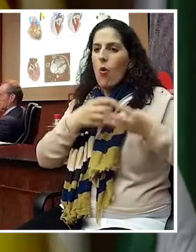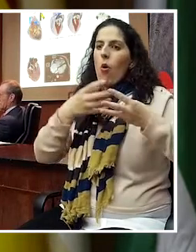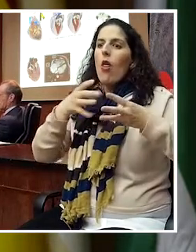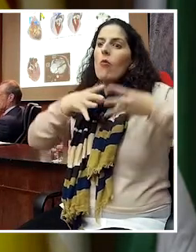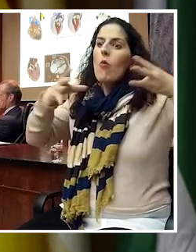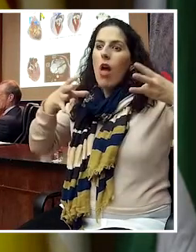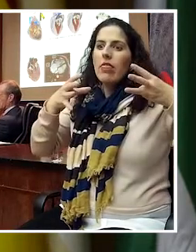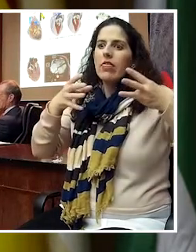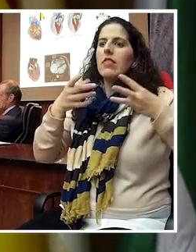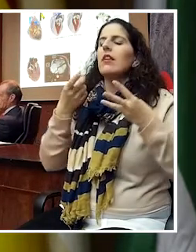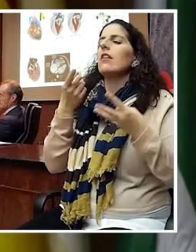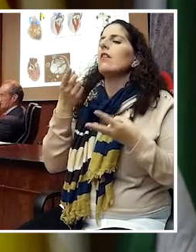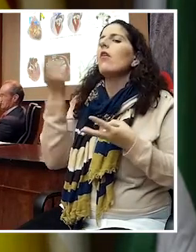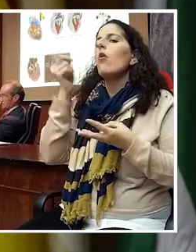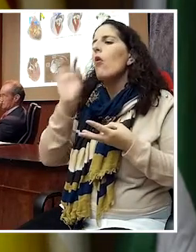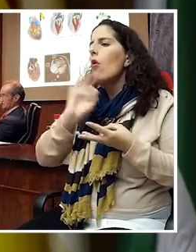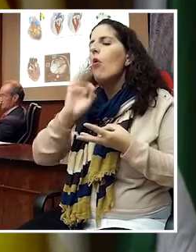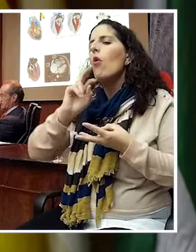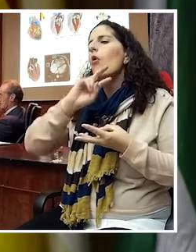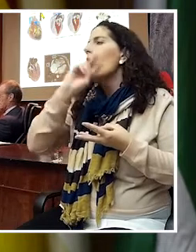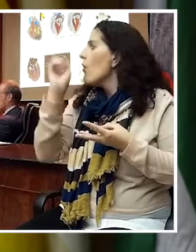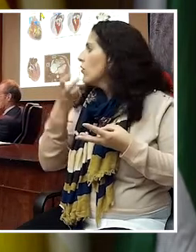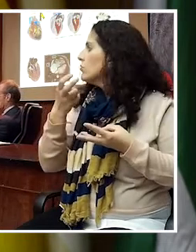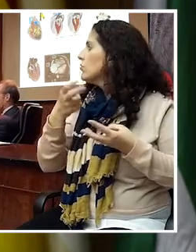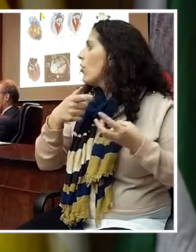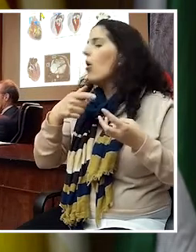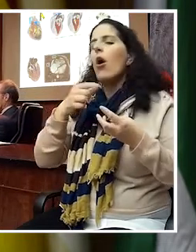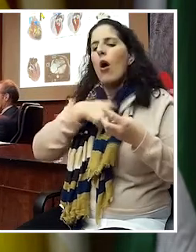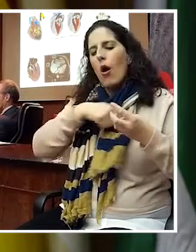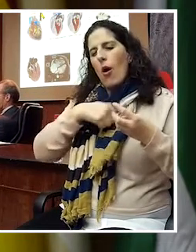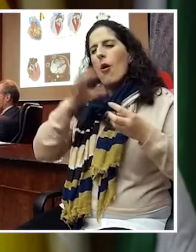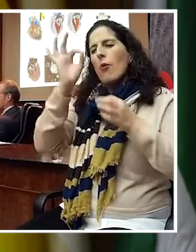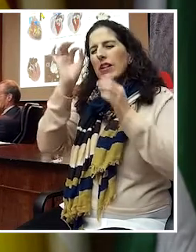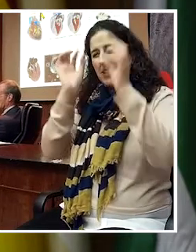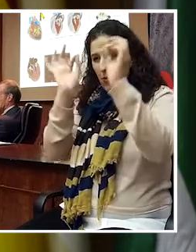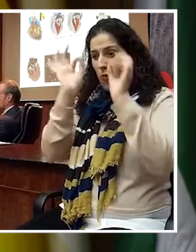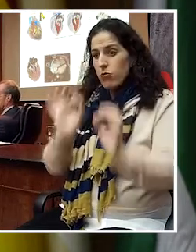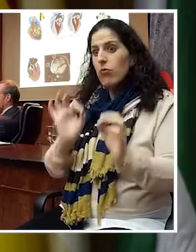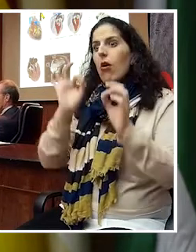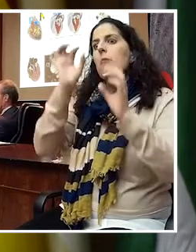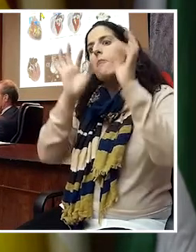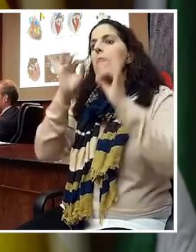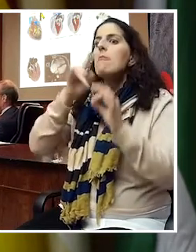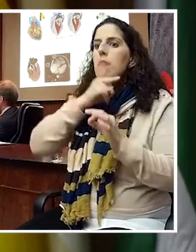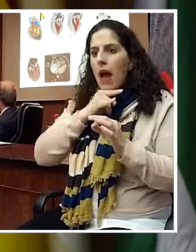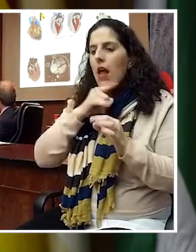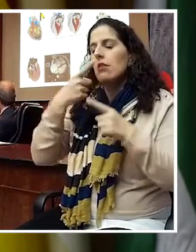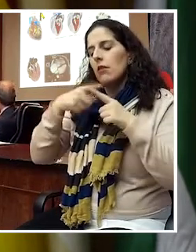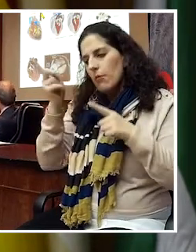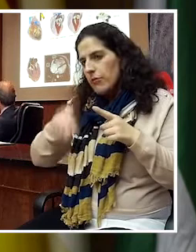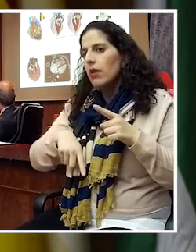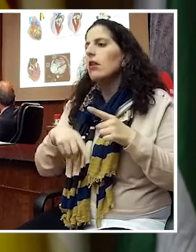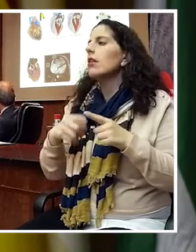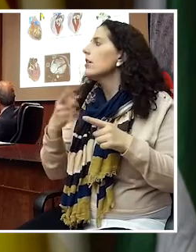hipertrófica, también la displasia ritmogénica del ventrículo derecho, que fue la arritmia, o sea, la cardiopatía que tenía